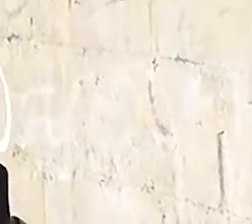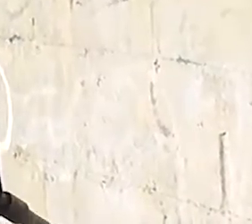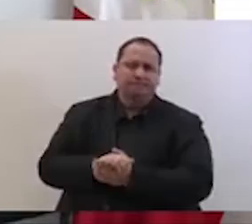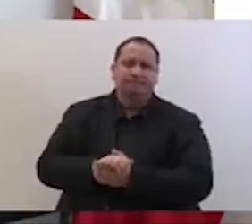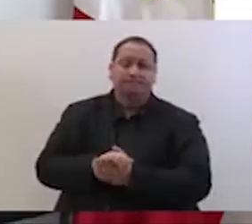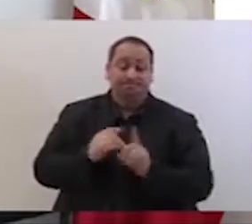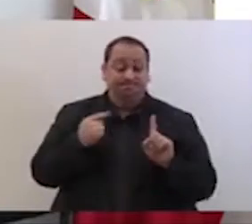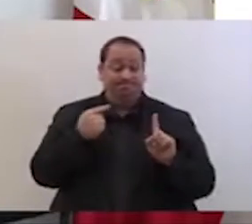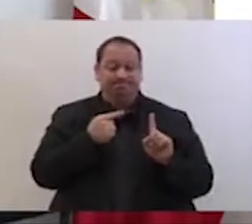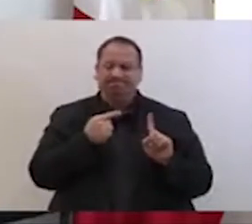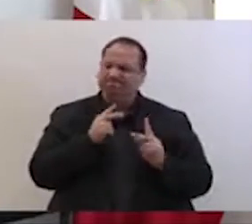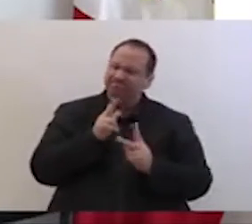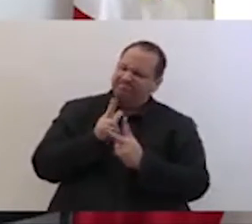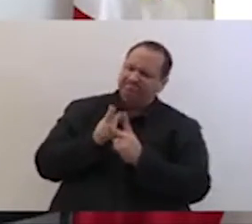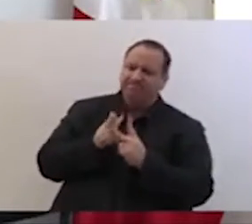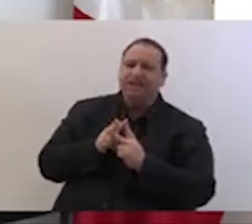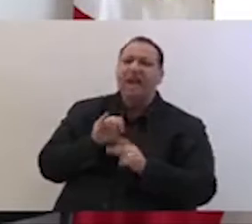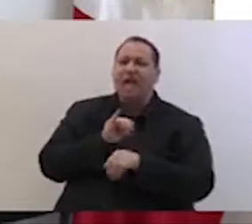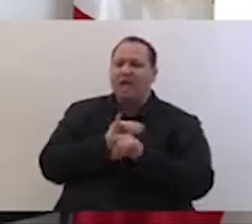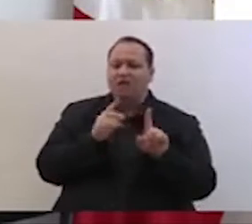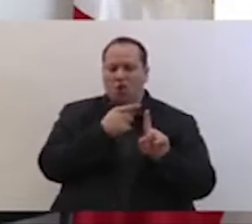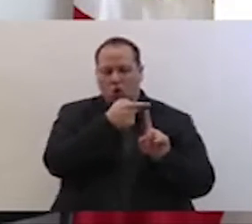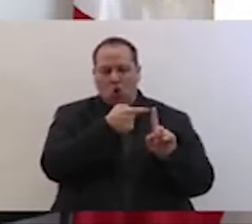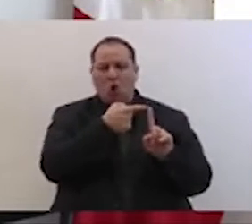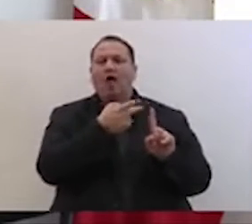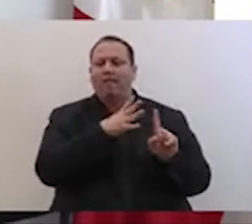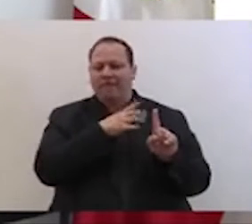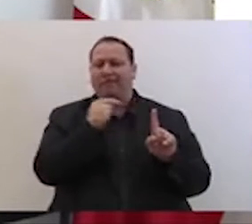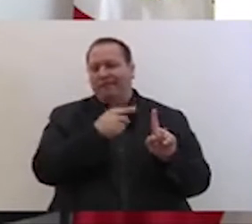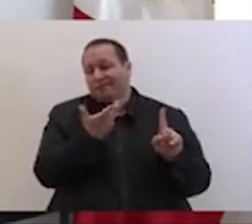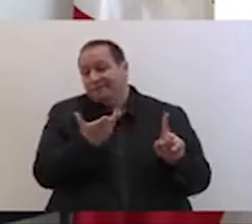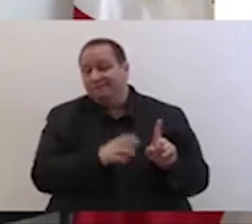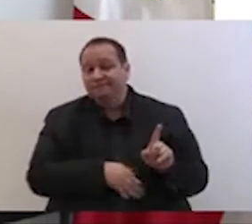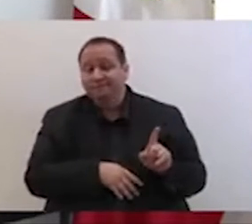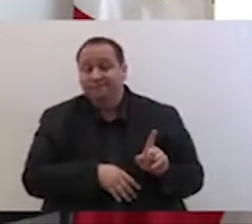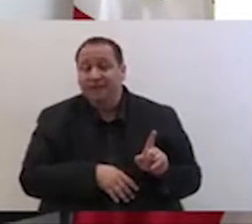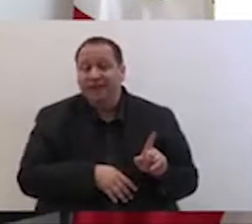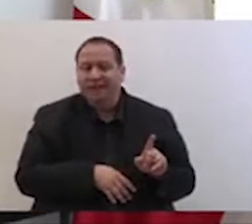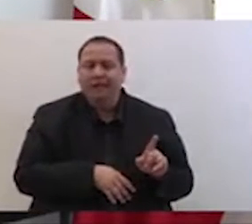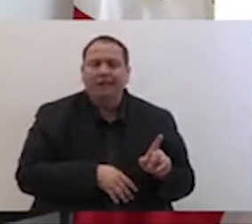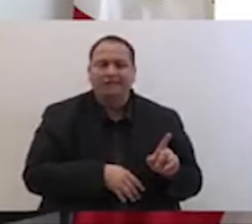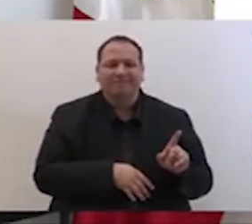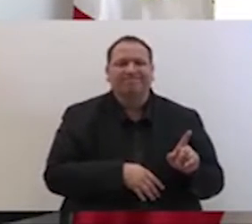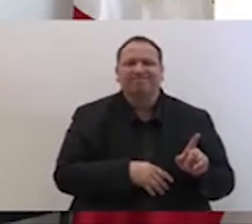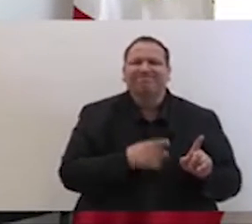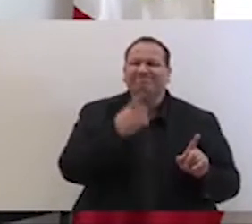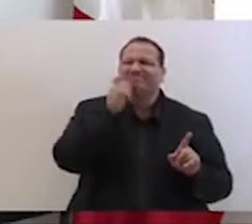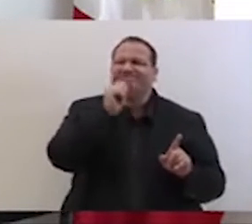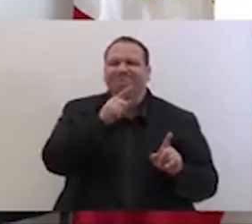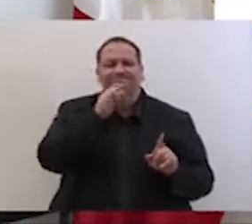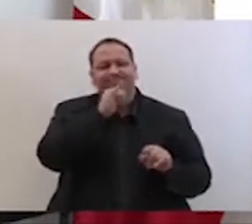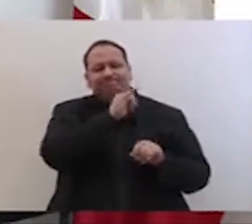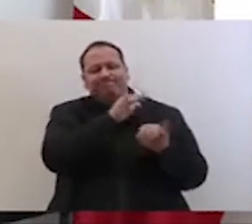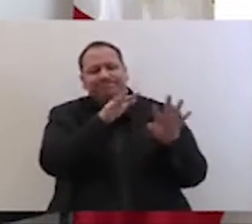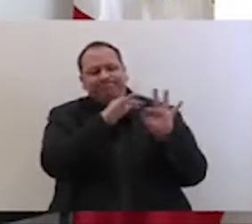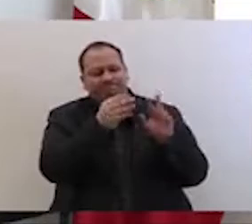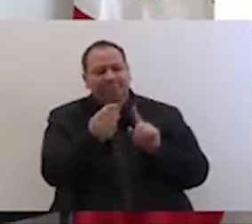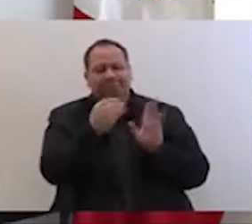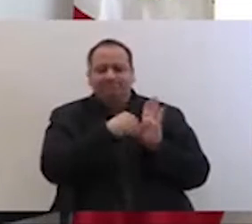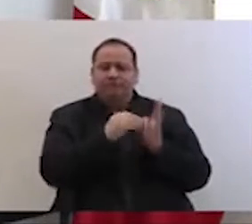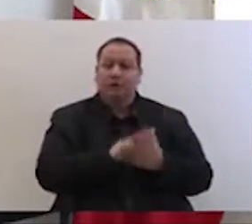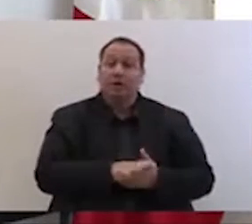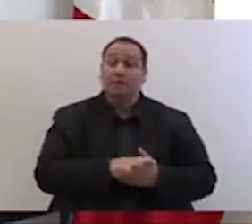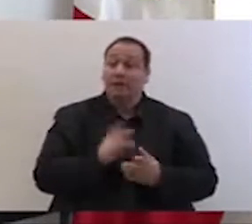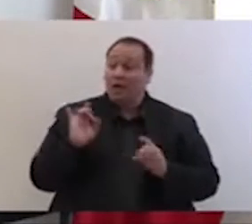un participante en común que cuenta con información de ambos casos y que bueno, de alguna manera está contribuyendo también con información pero el decir